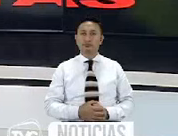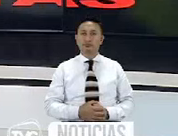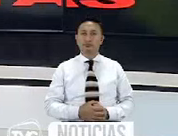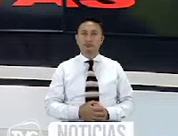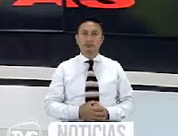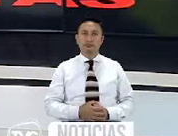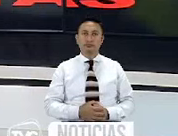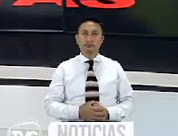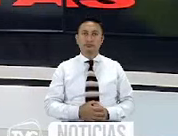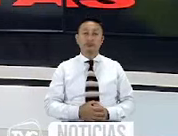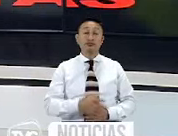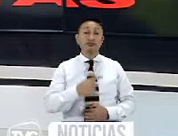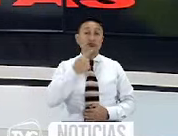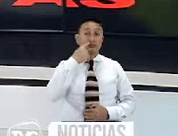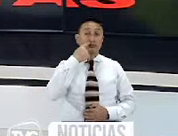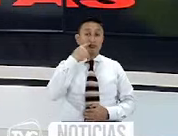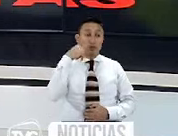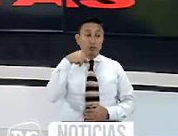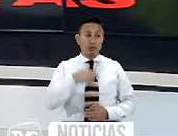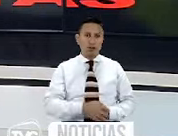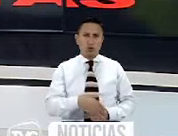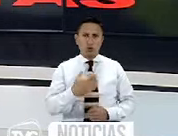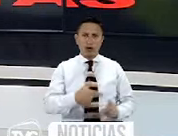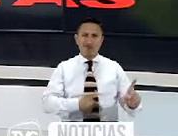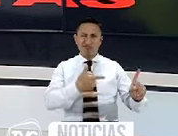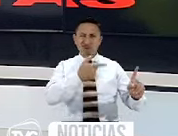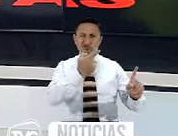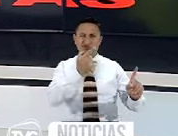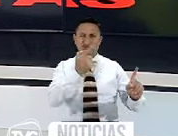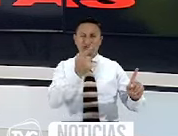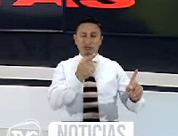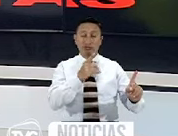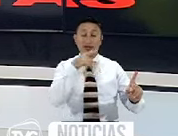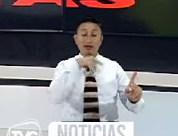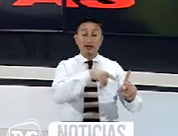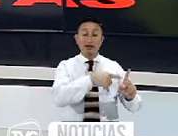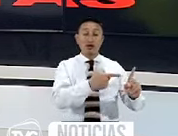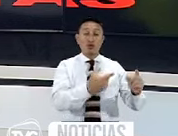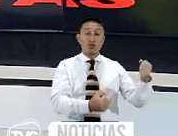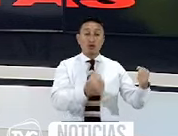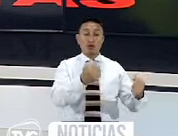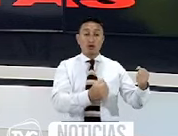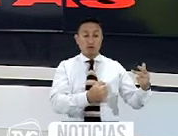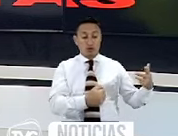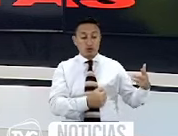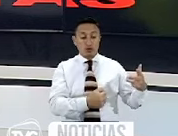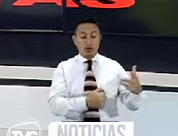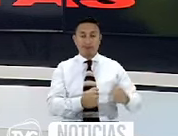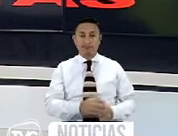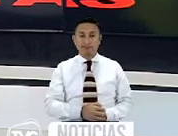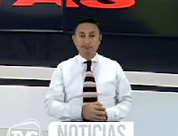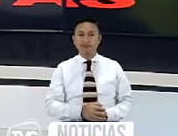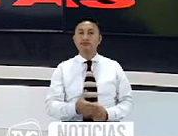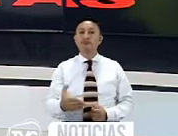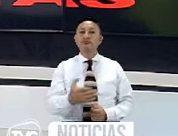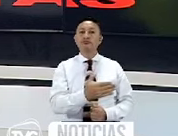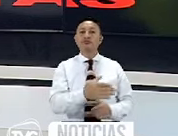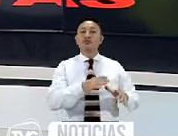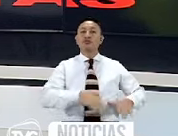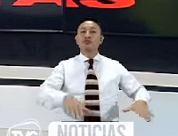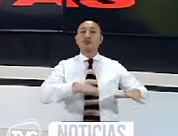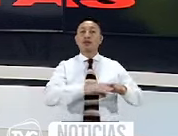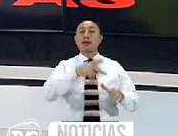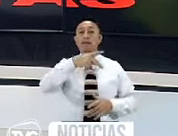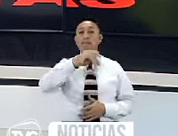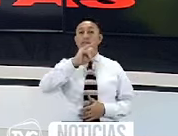Un hombre recibió una ráfaga de disparos dentro de la camioneta en la que se movilizaba. Ocurrió en el sector Las Piñas, en